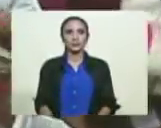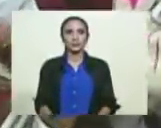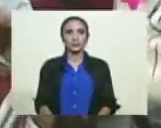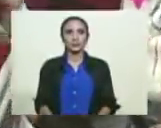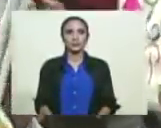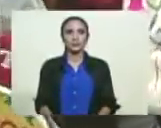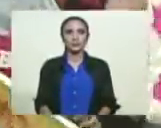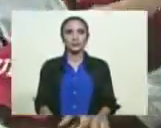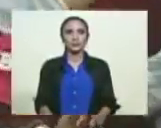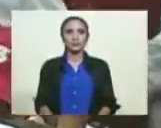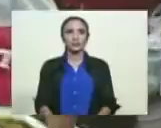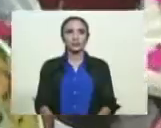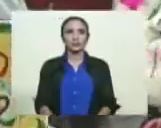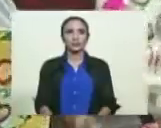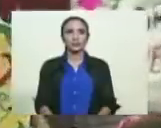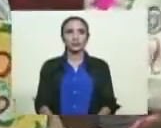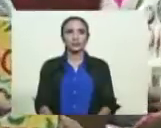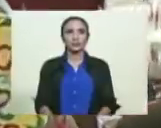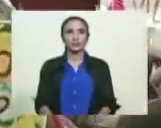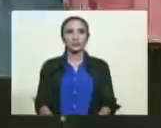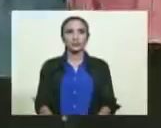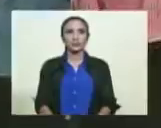Yo les digo a ustedes,